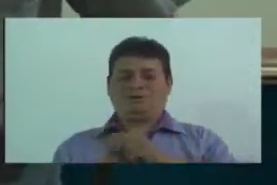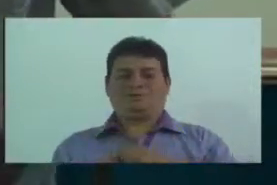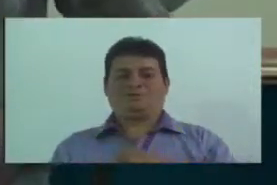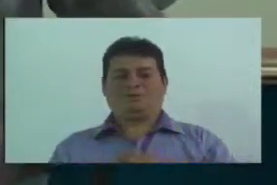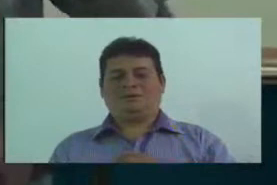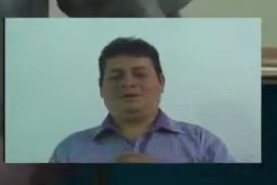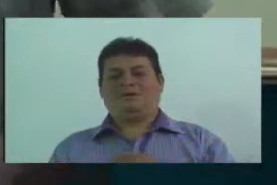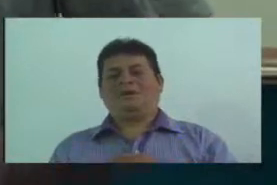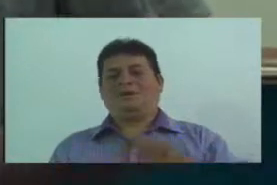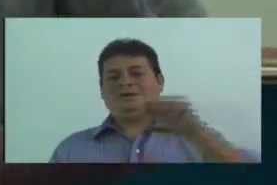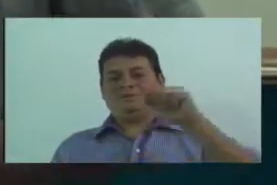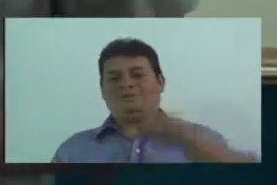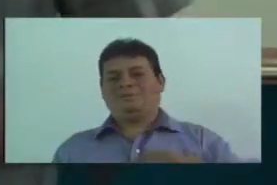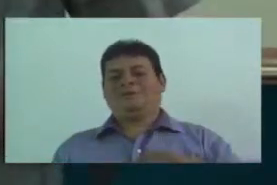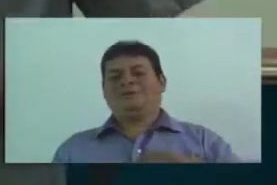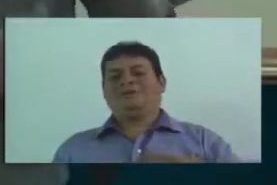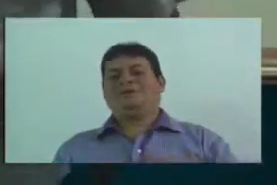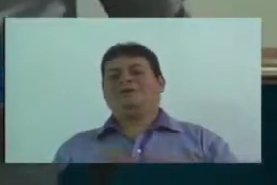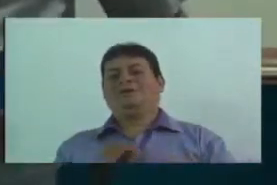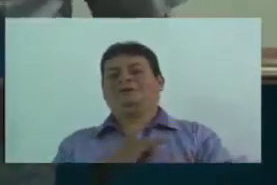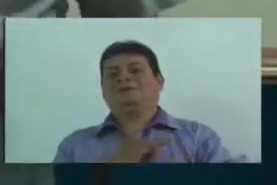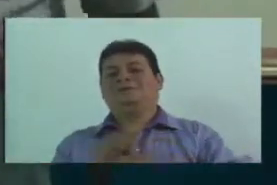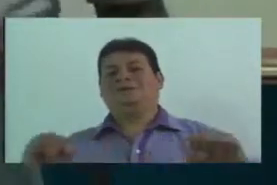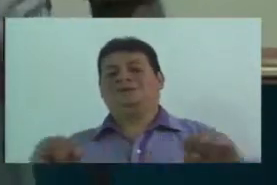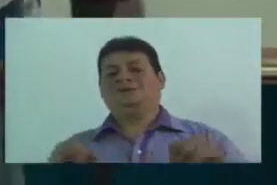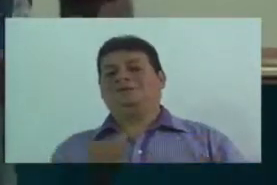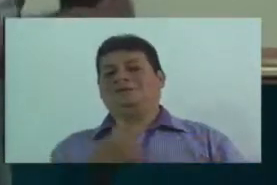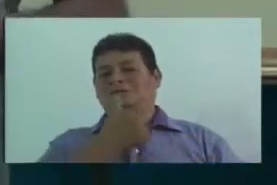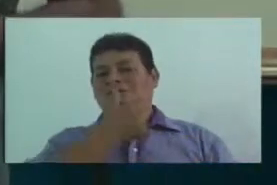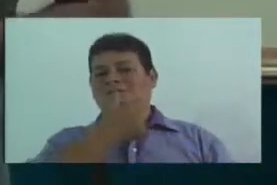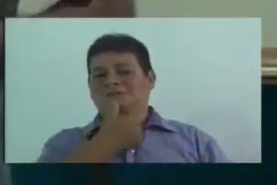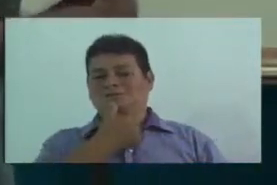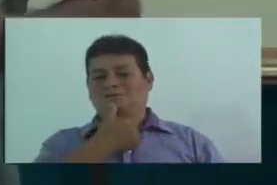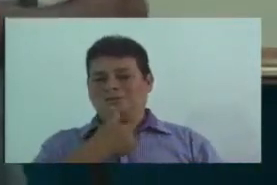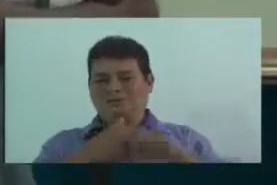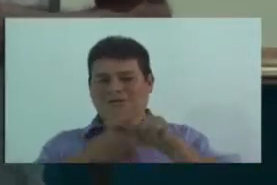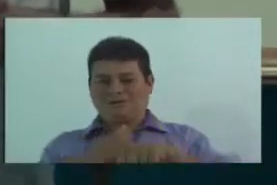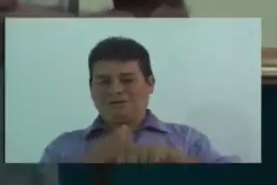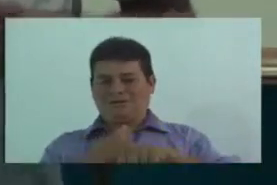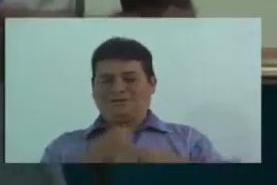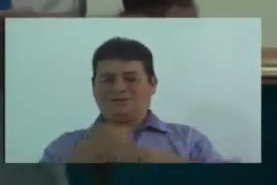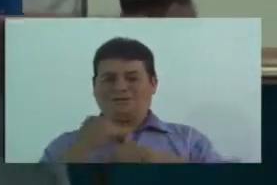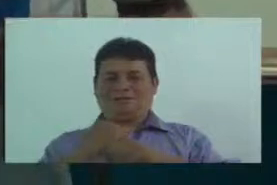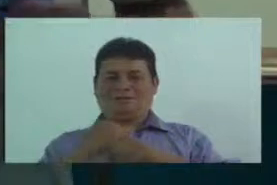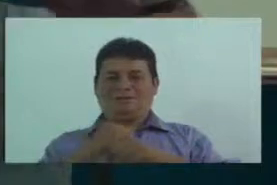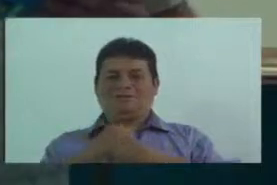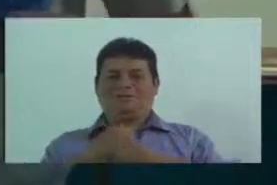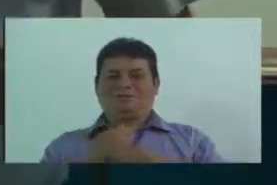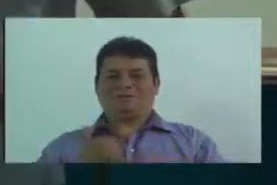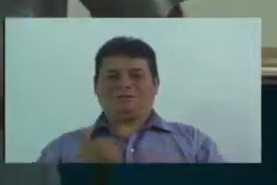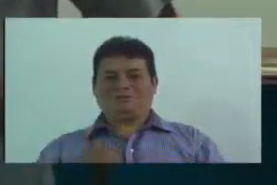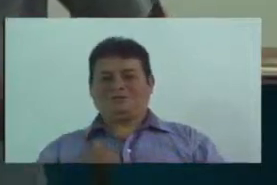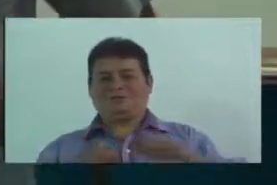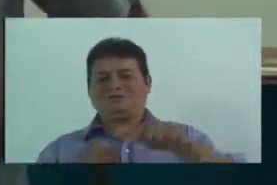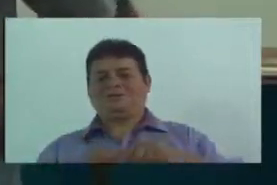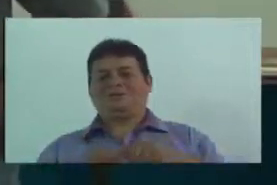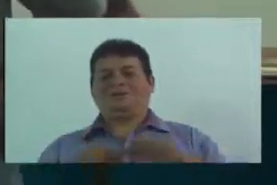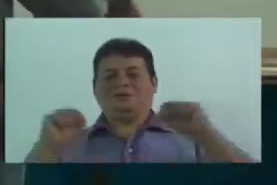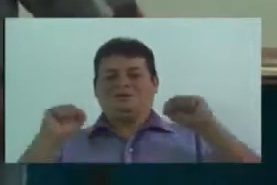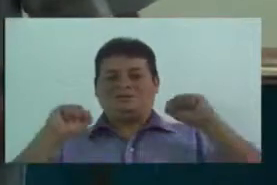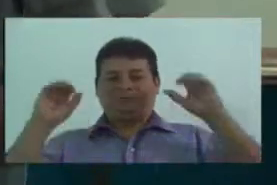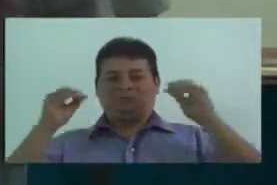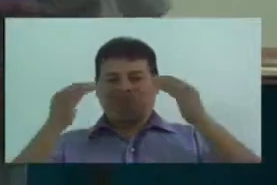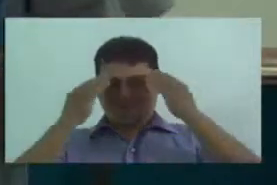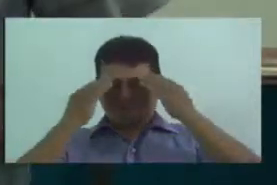hako apebe hina ñande boe puko aragua hi apsebe peime ponan baite